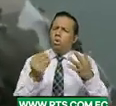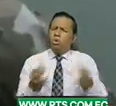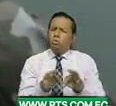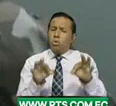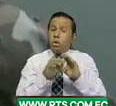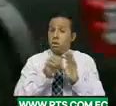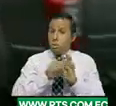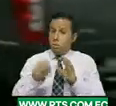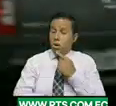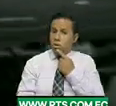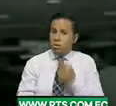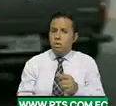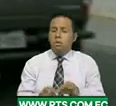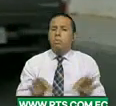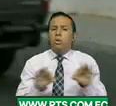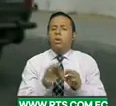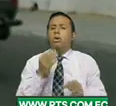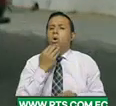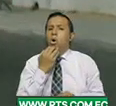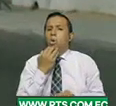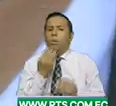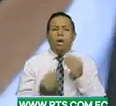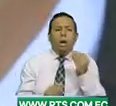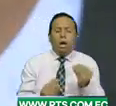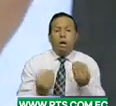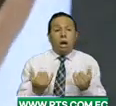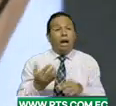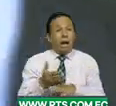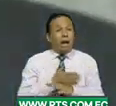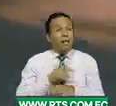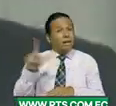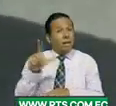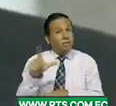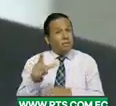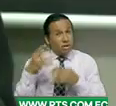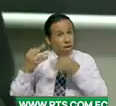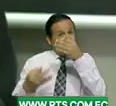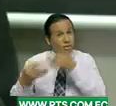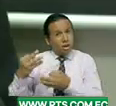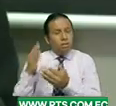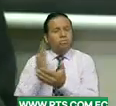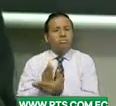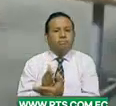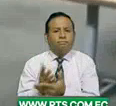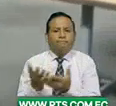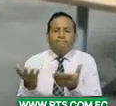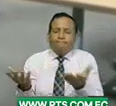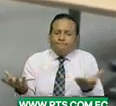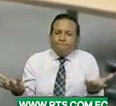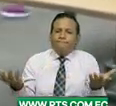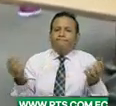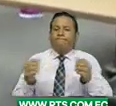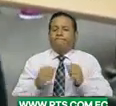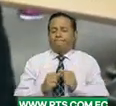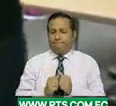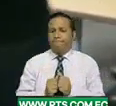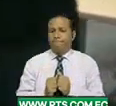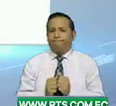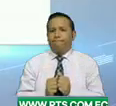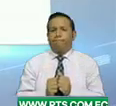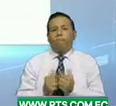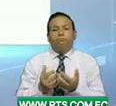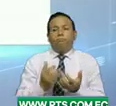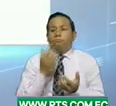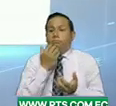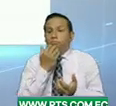decisión. Para este lunes, por ejemplo, estaba prevista la audiencia de revisión de medidas cautelares. Sin embargo, esa diligencia no se realizó. Por un percance en mi